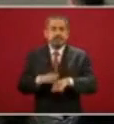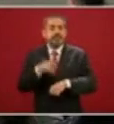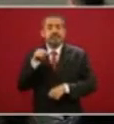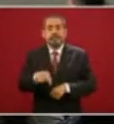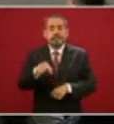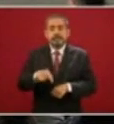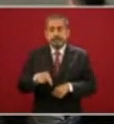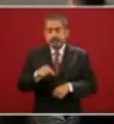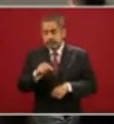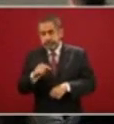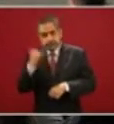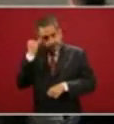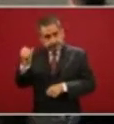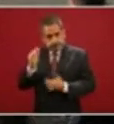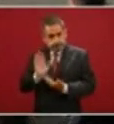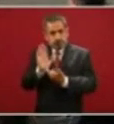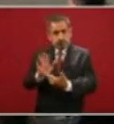servicio de esta